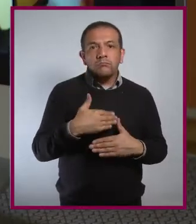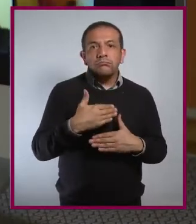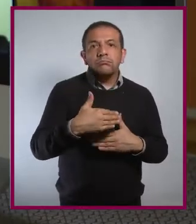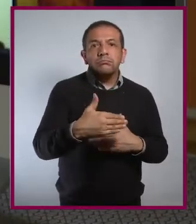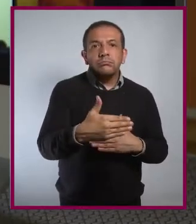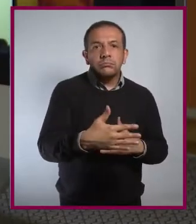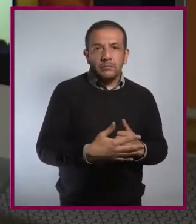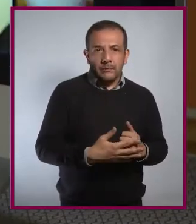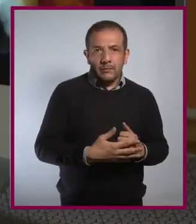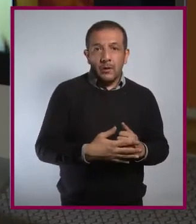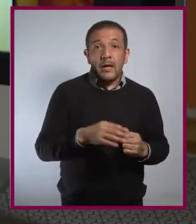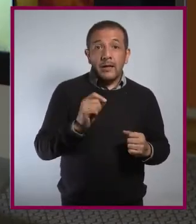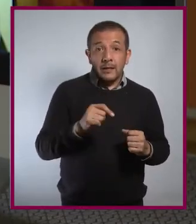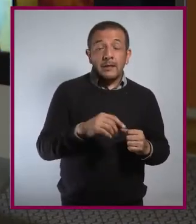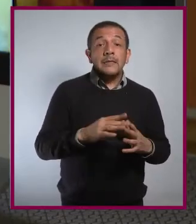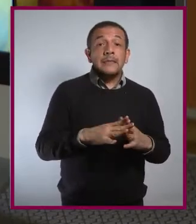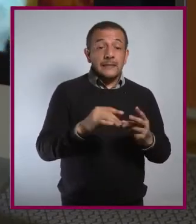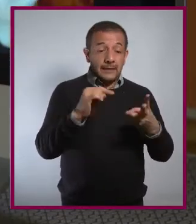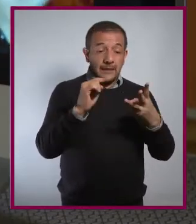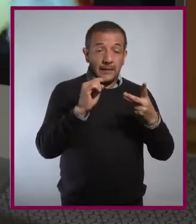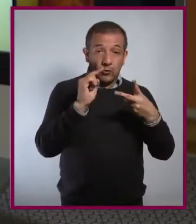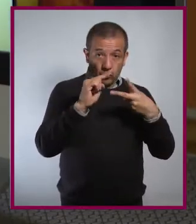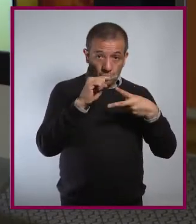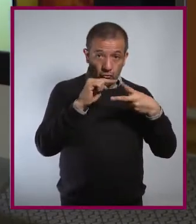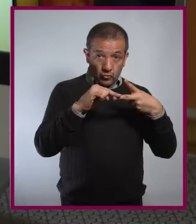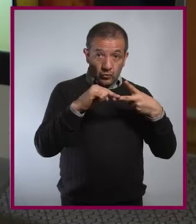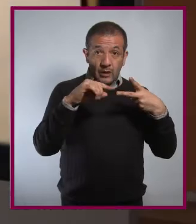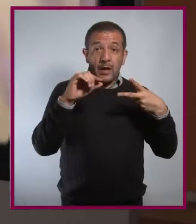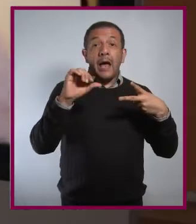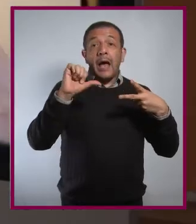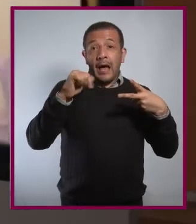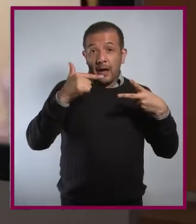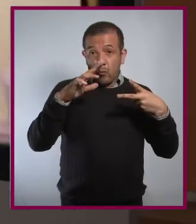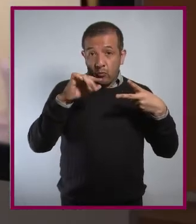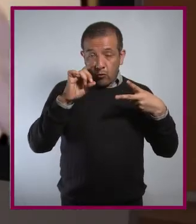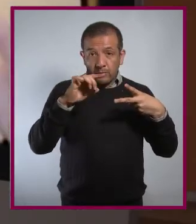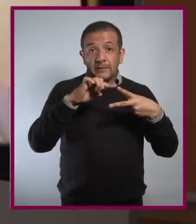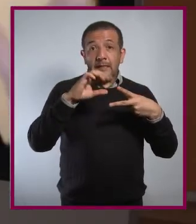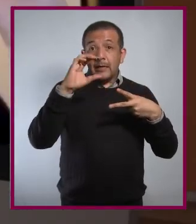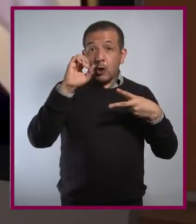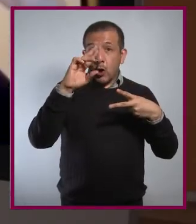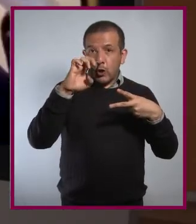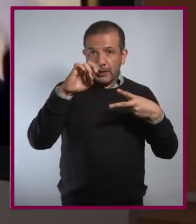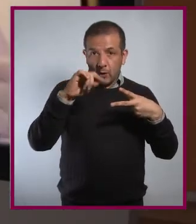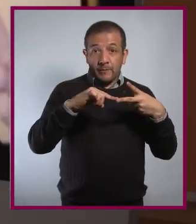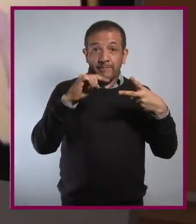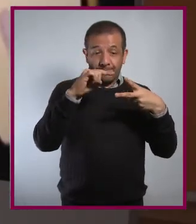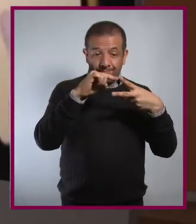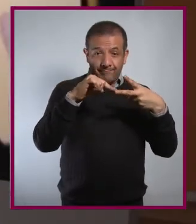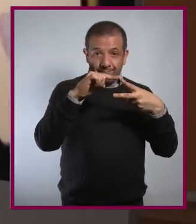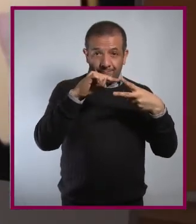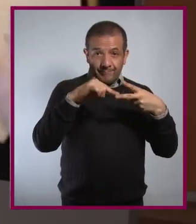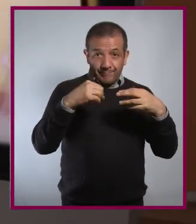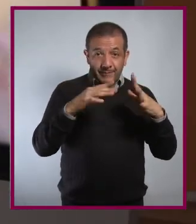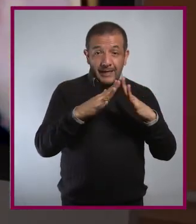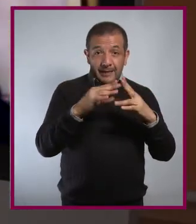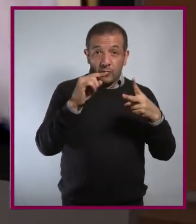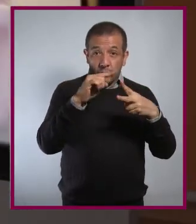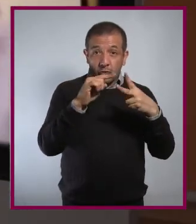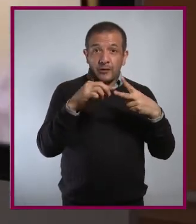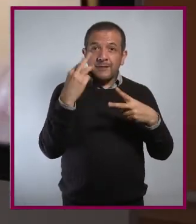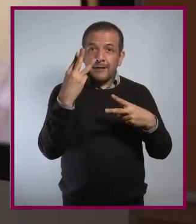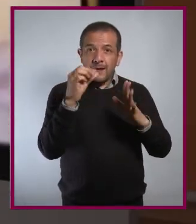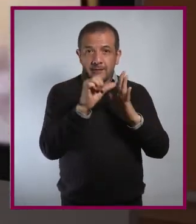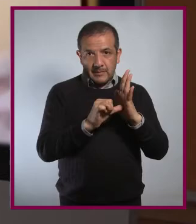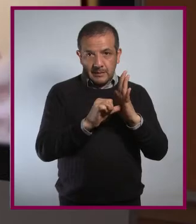ha durado, se clasifica en agudo y crónico. ¿De qué estoy hablando? A ver, la frontera entre los dos son